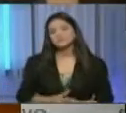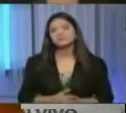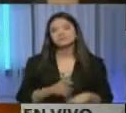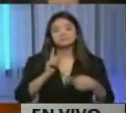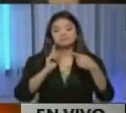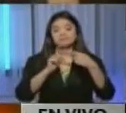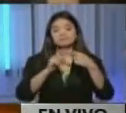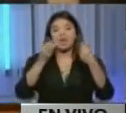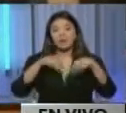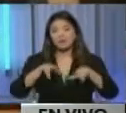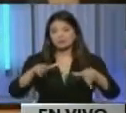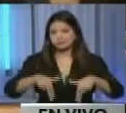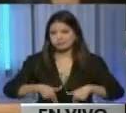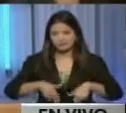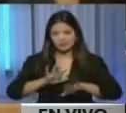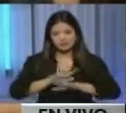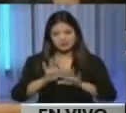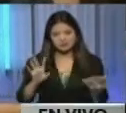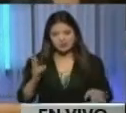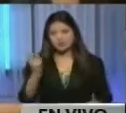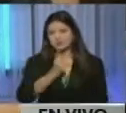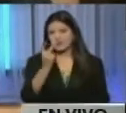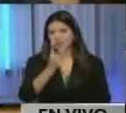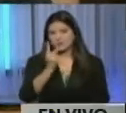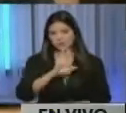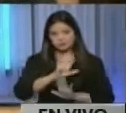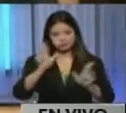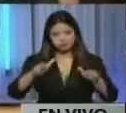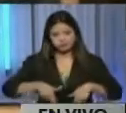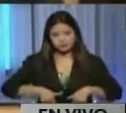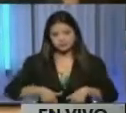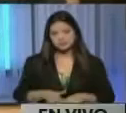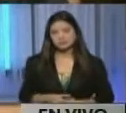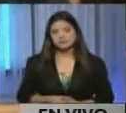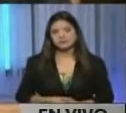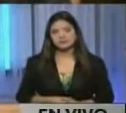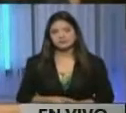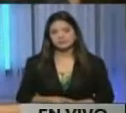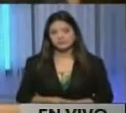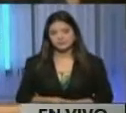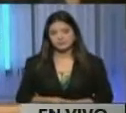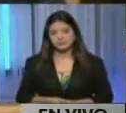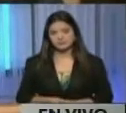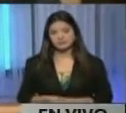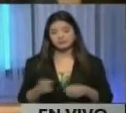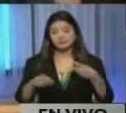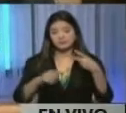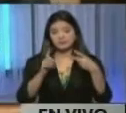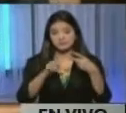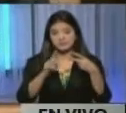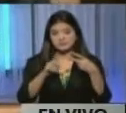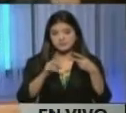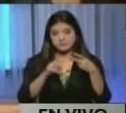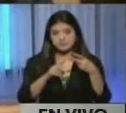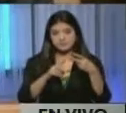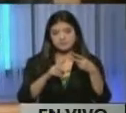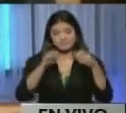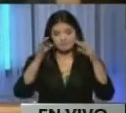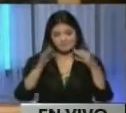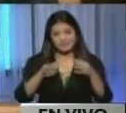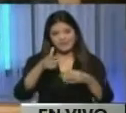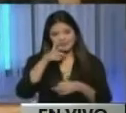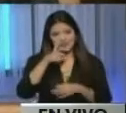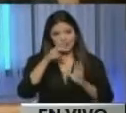Acuerdo sobre cese al fuego de hostilidades bilaterales definitivo y dejación de armas. 2. Acuerdo sobre garantías de